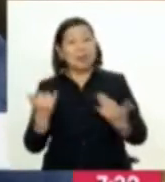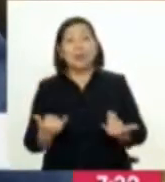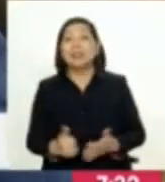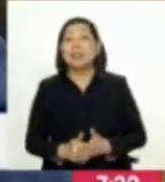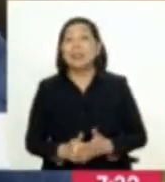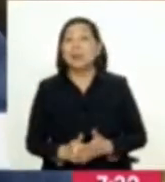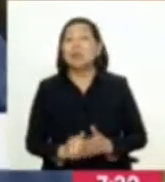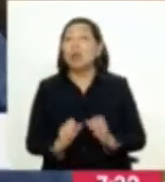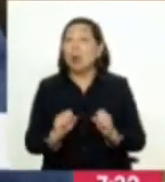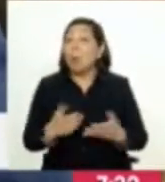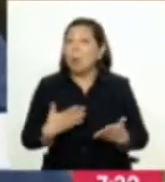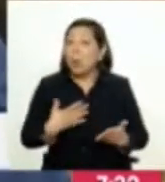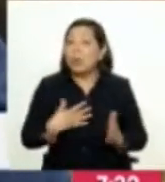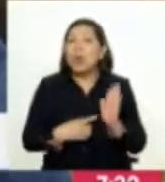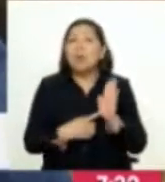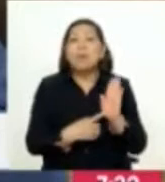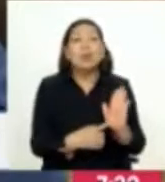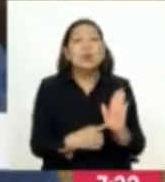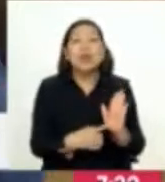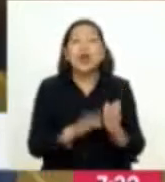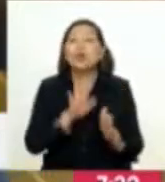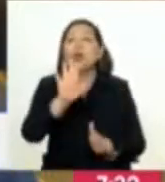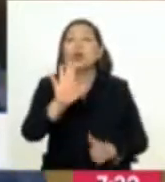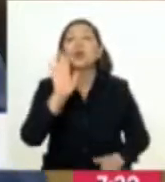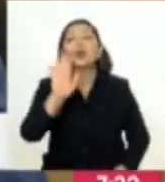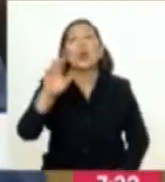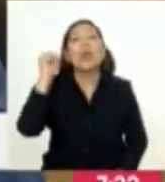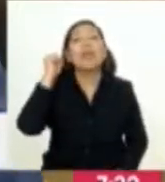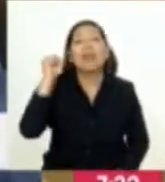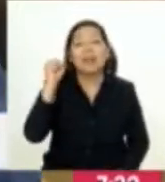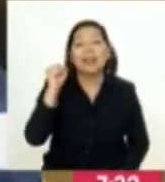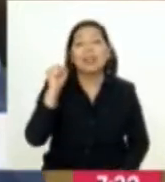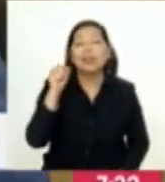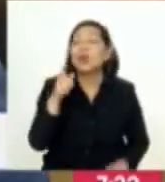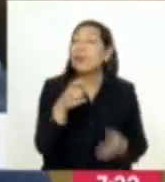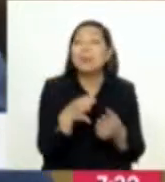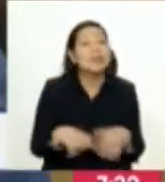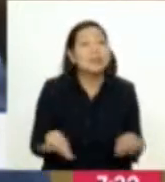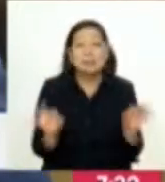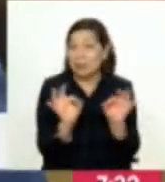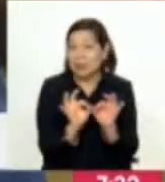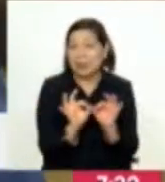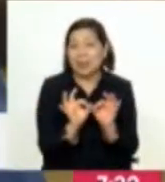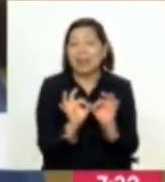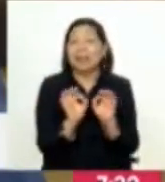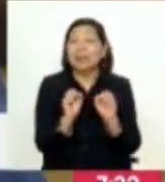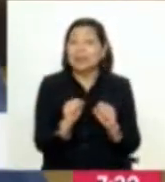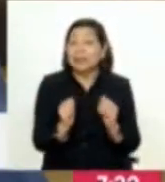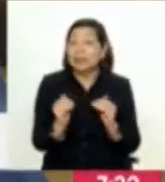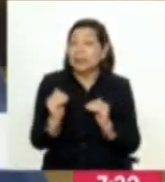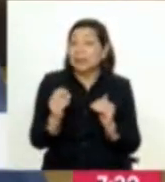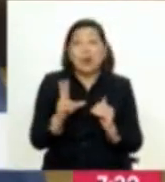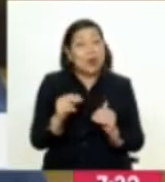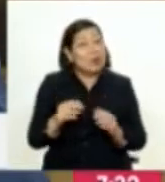cierto?, pueda gozar de todos los así derechos. Es. Ese es el punto sustantivo. Si esa sinergia no se produce, ¿no?, si